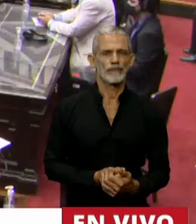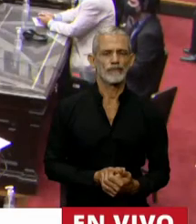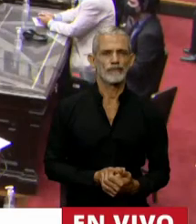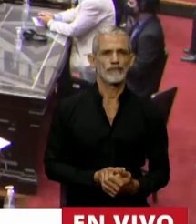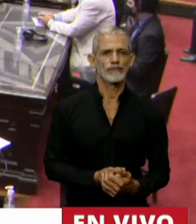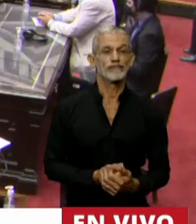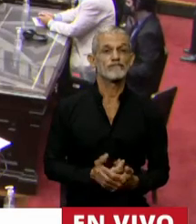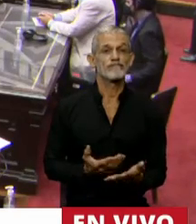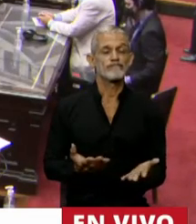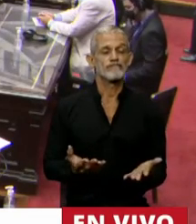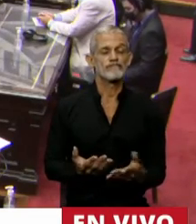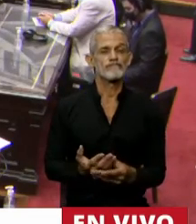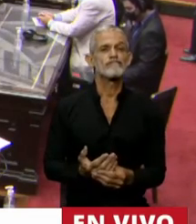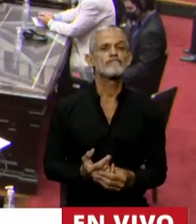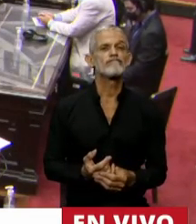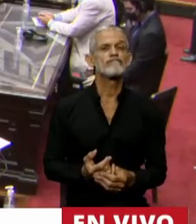gr